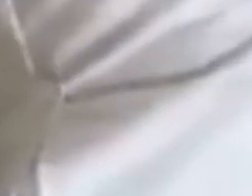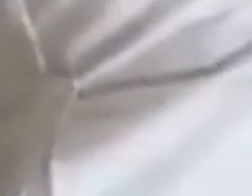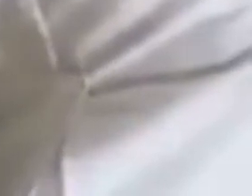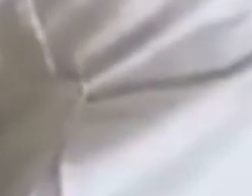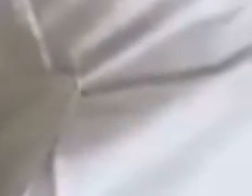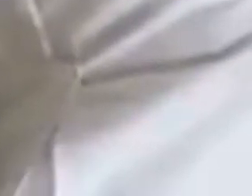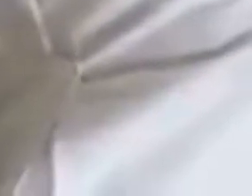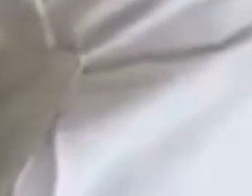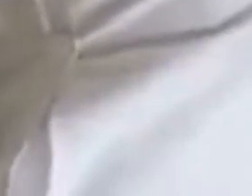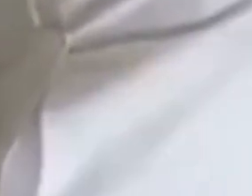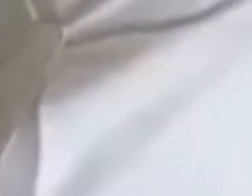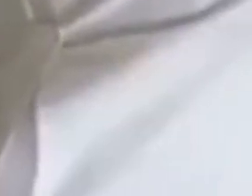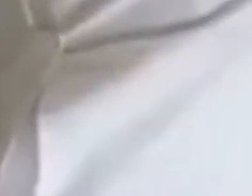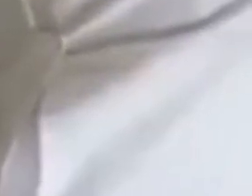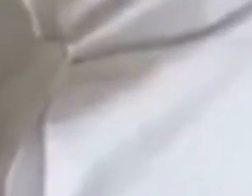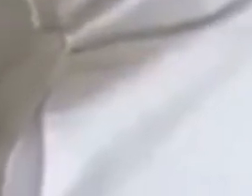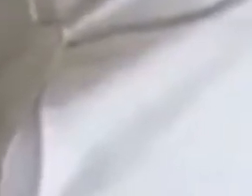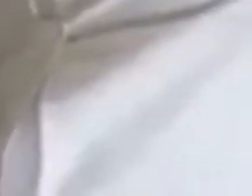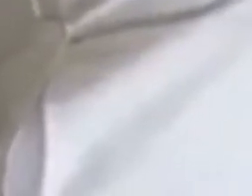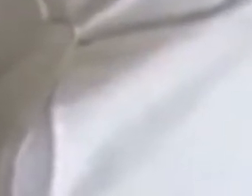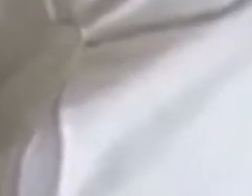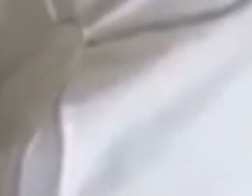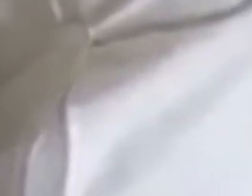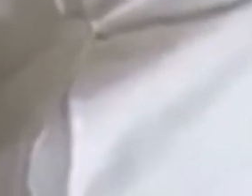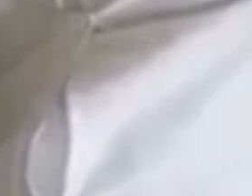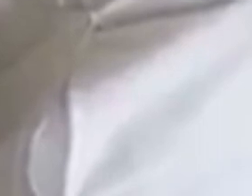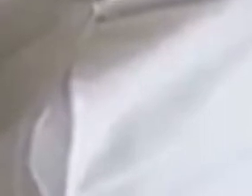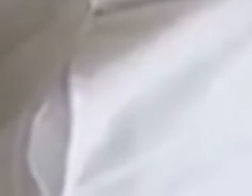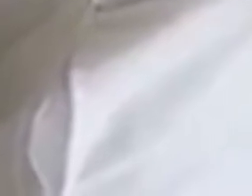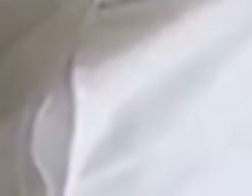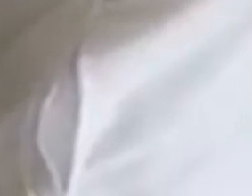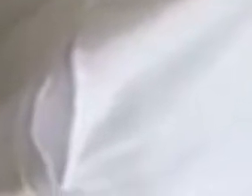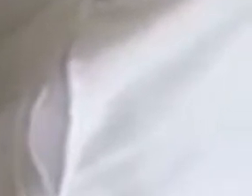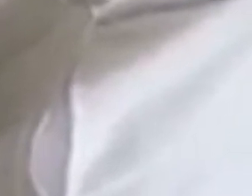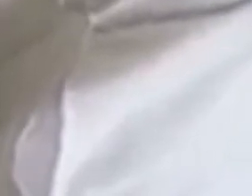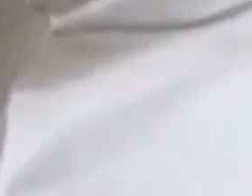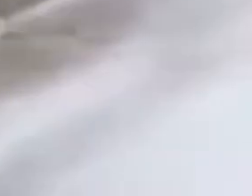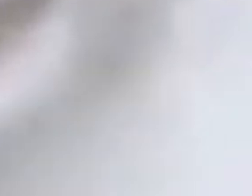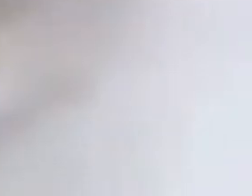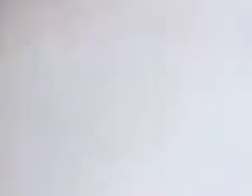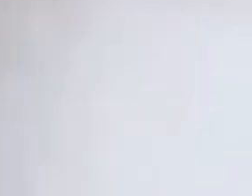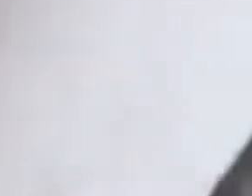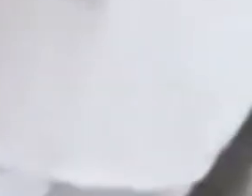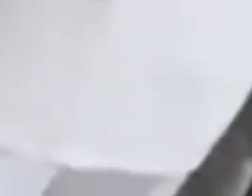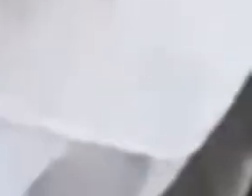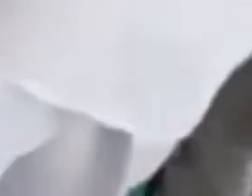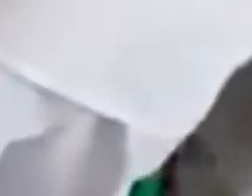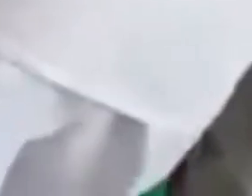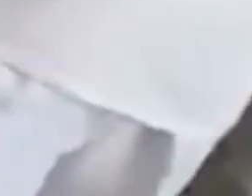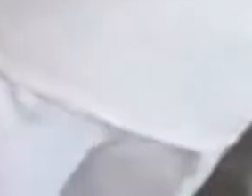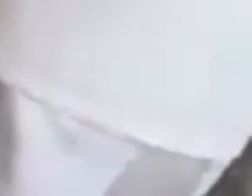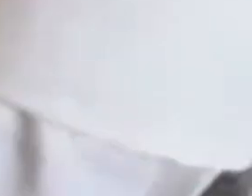en Laguna de Perlas, Centro de Salud Perla María Norori, en Cucra Hill, Centro de Salud Milton